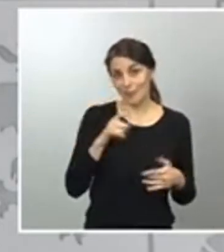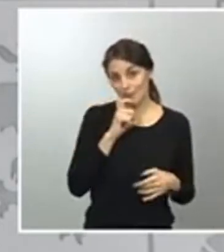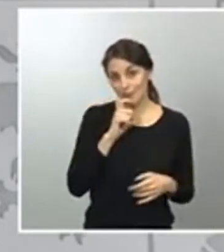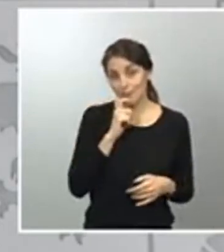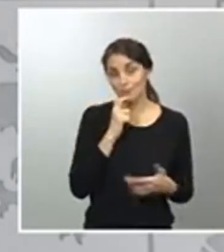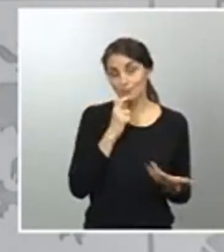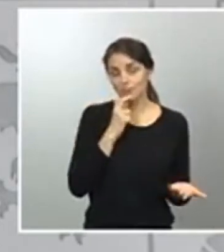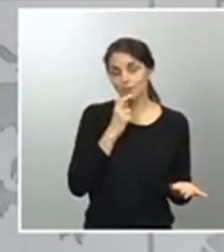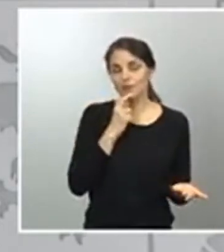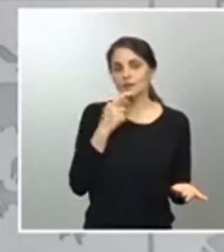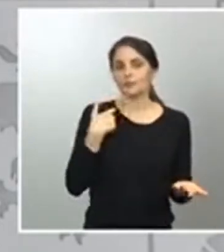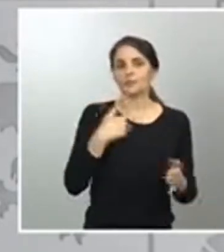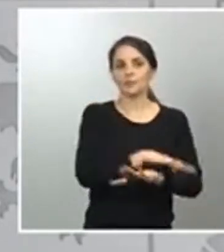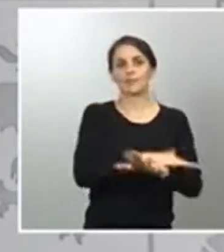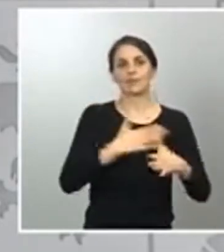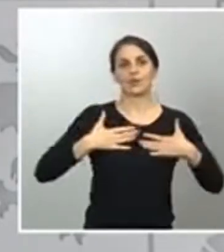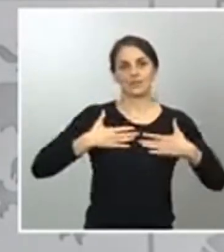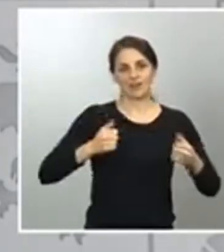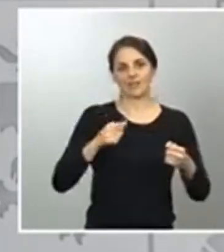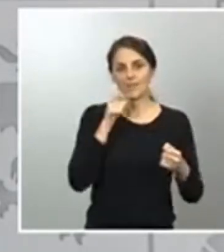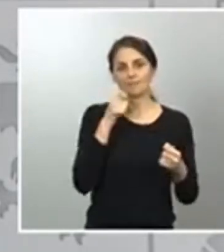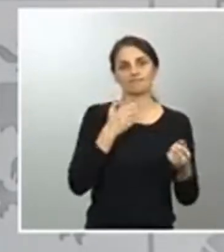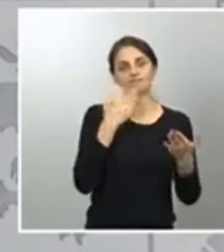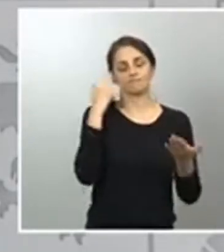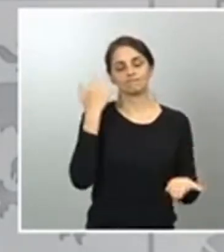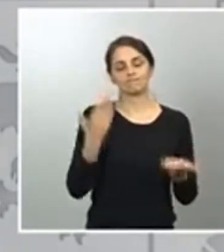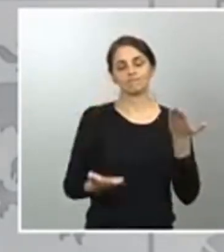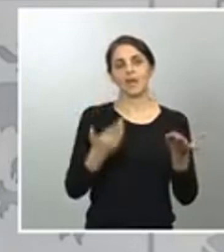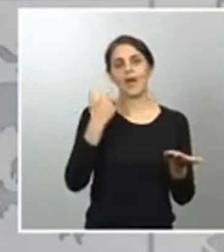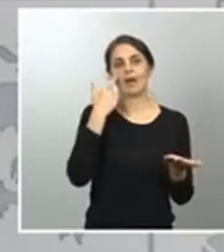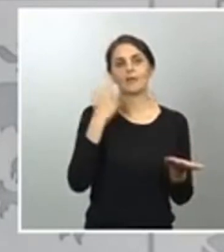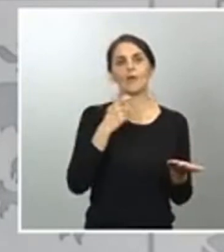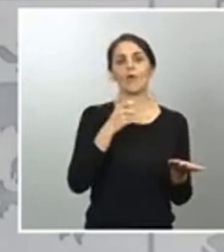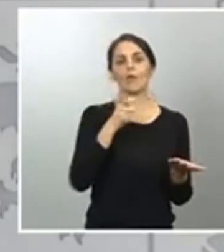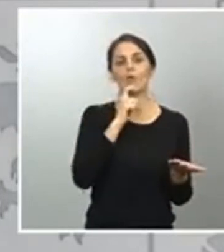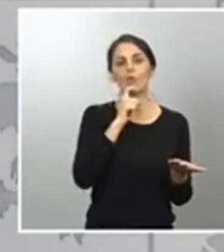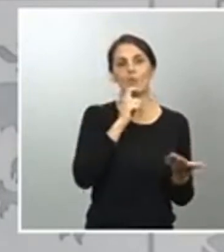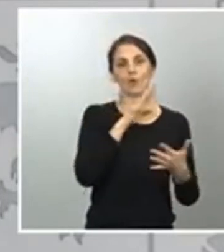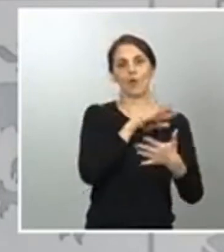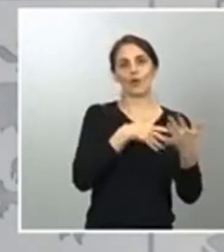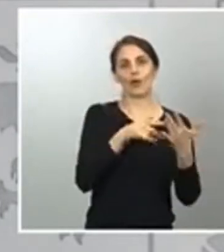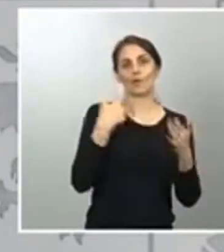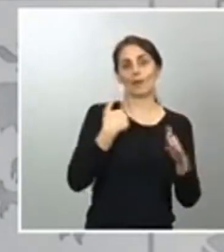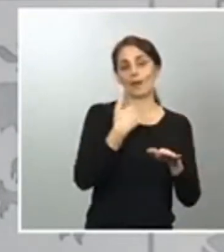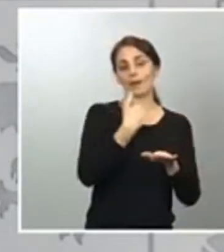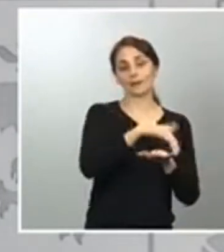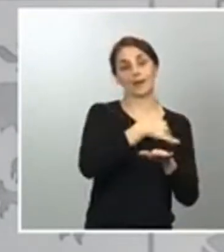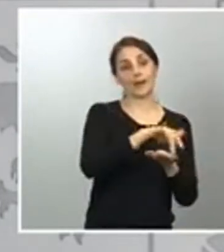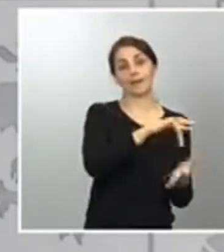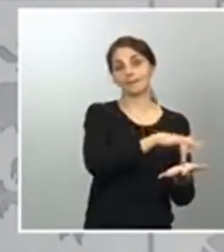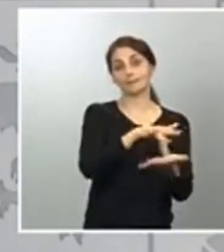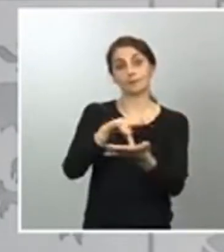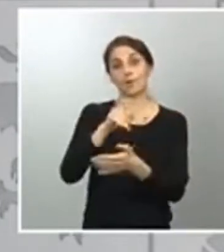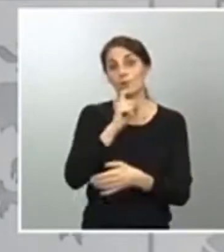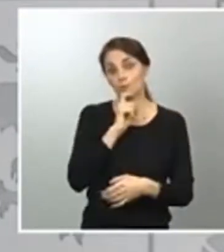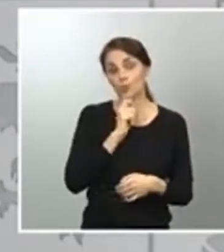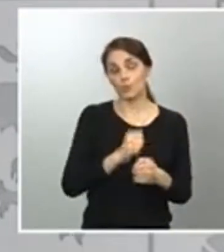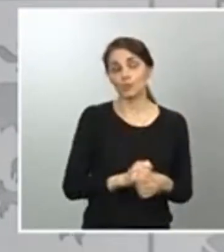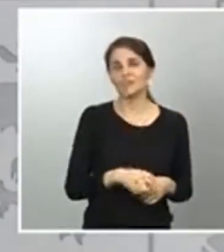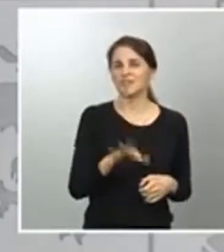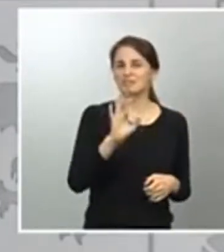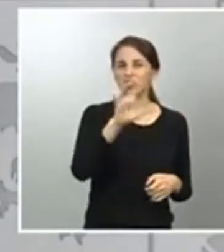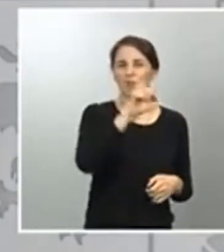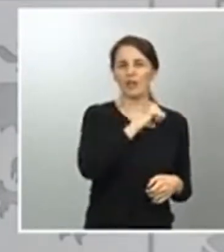la posibilidad de ordenar de alguna manera las salidas en todo el territorio español. Hay comunidades autónomas, como efectivamente usted comentaba antes, la